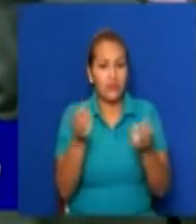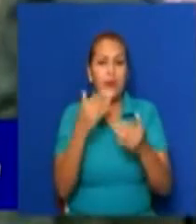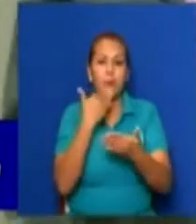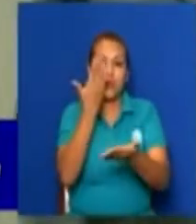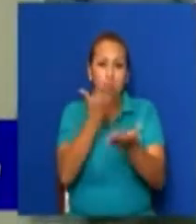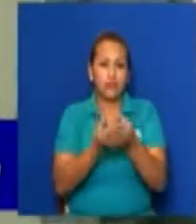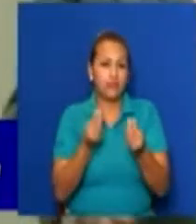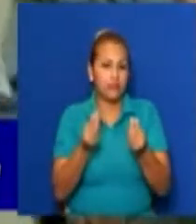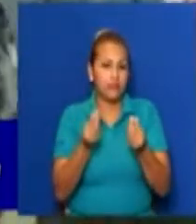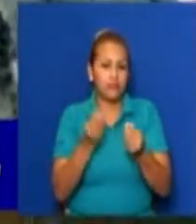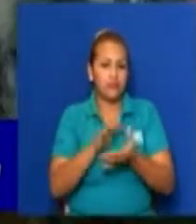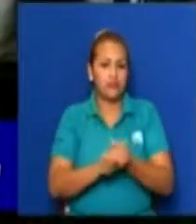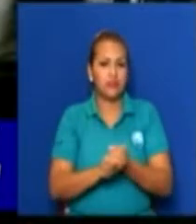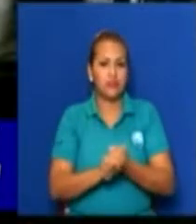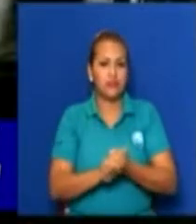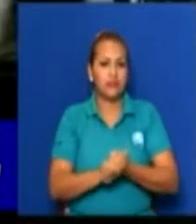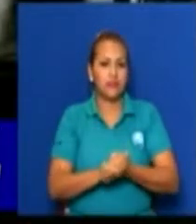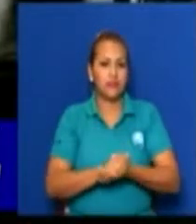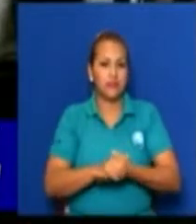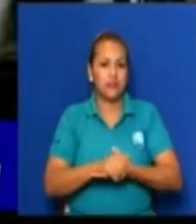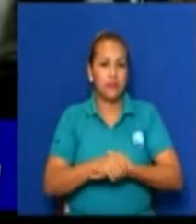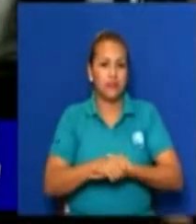Muchísimas gracias.